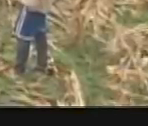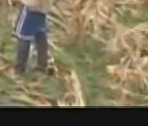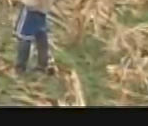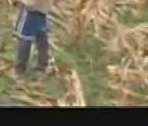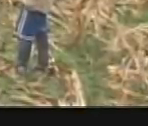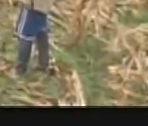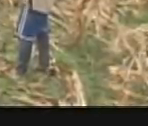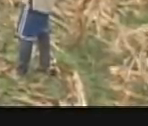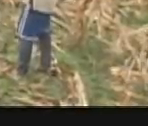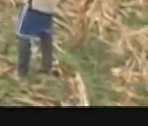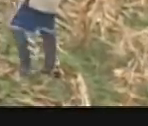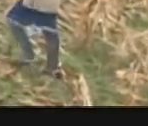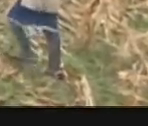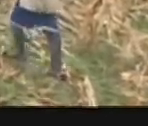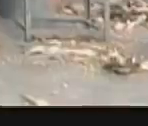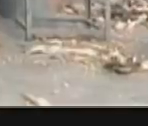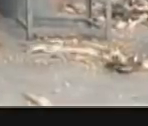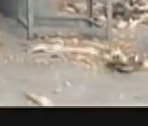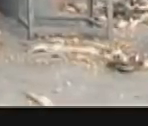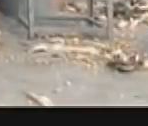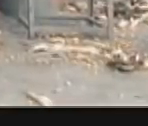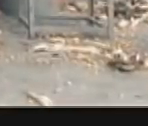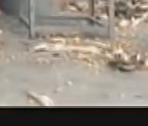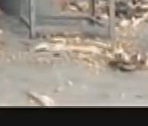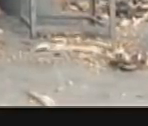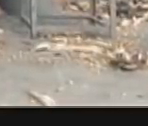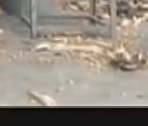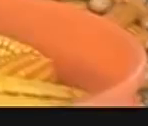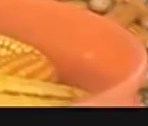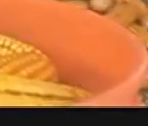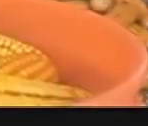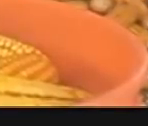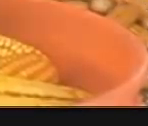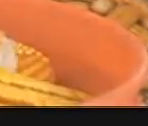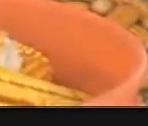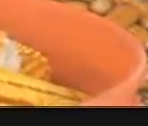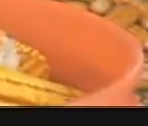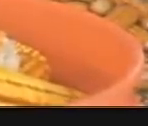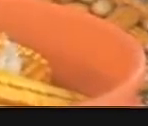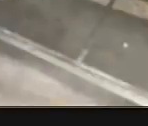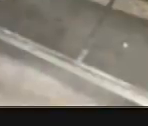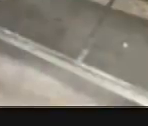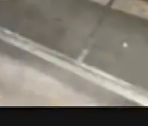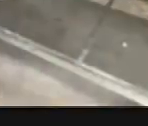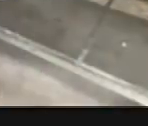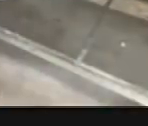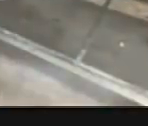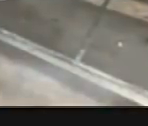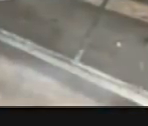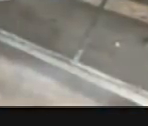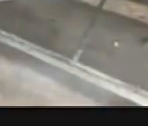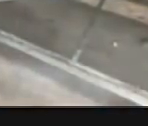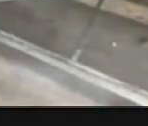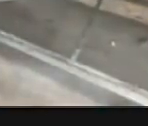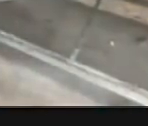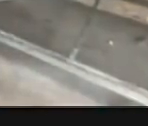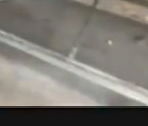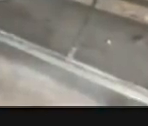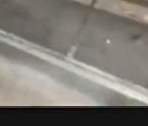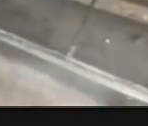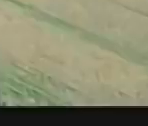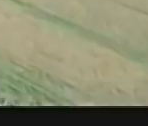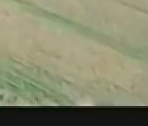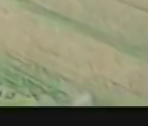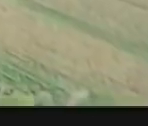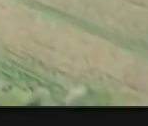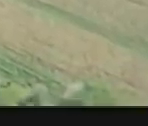Es una semilla que se le ha dado el trato como se lo merece y en verdad me siento satisfecho y les pido que confíen en